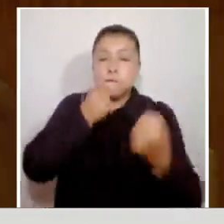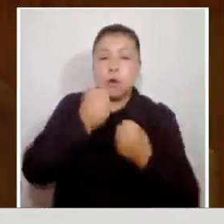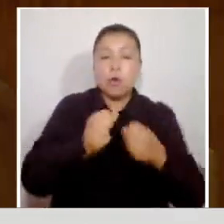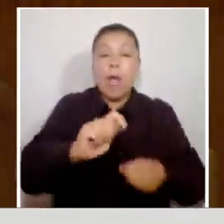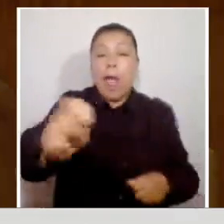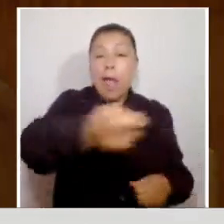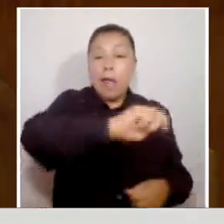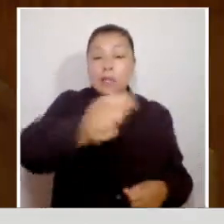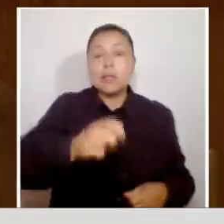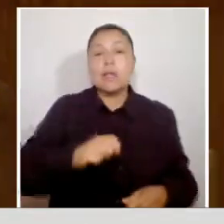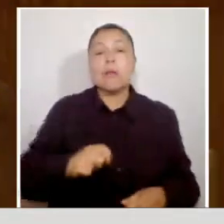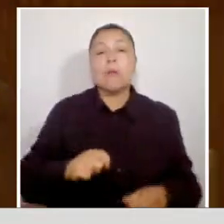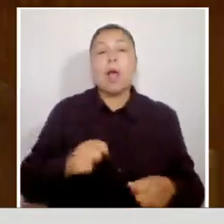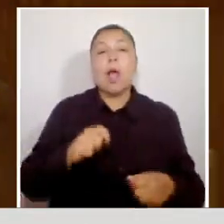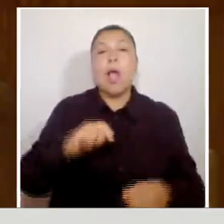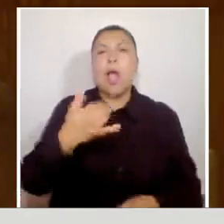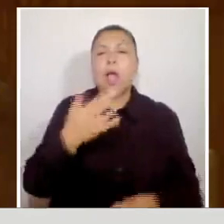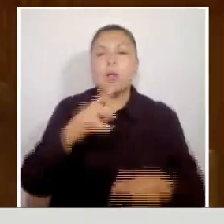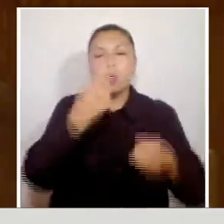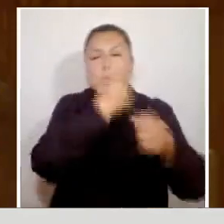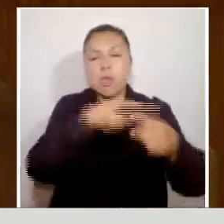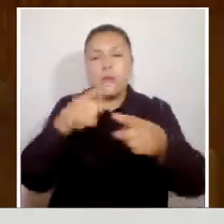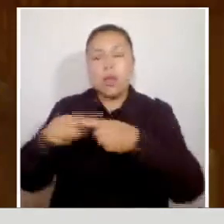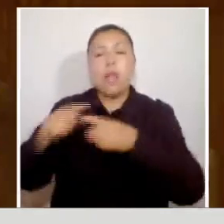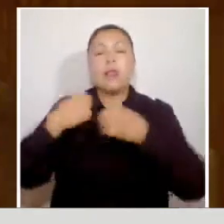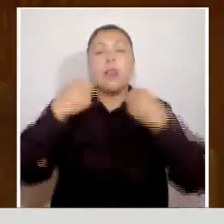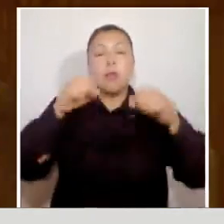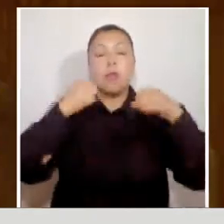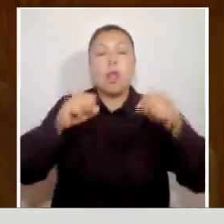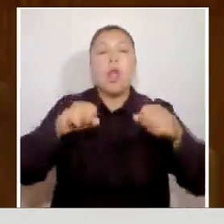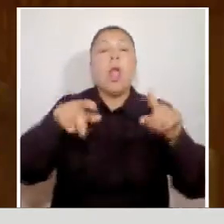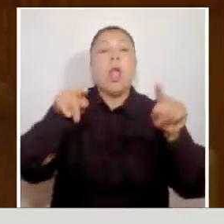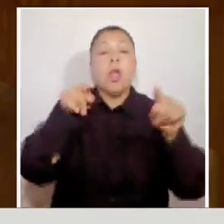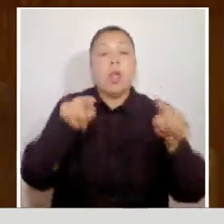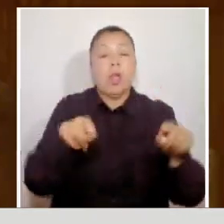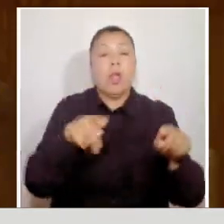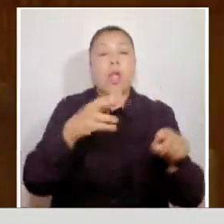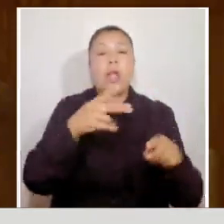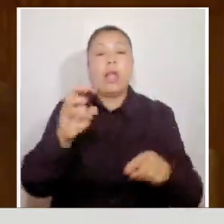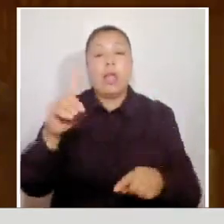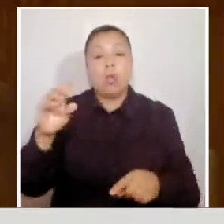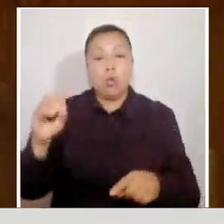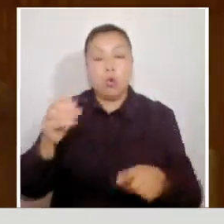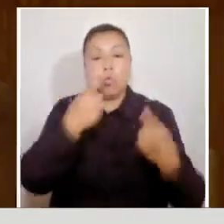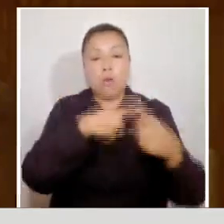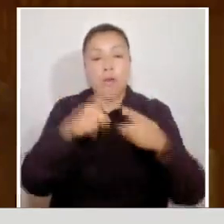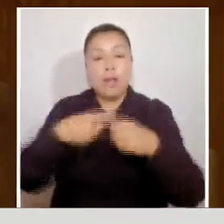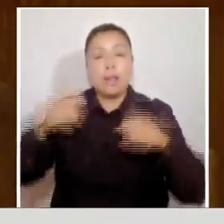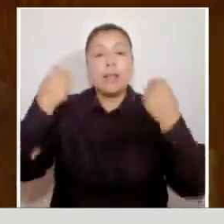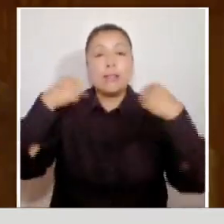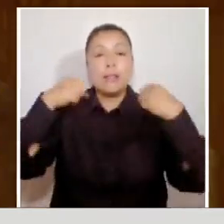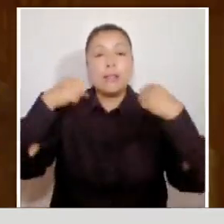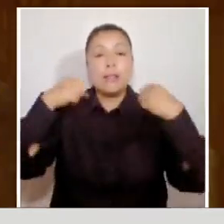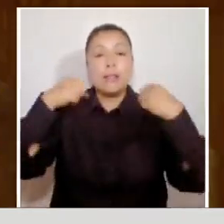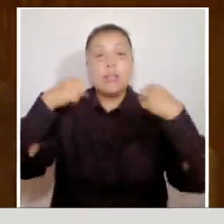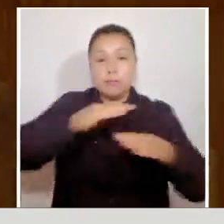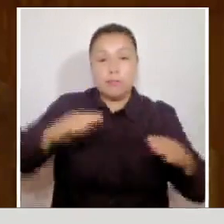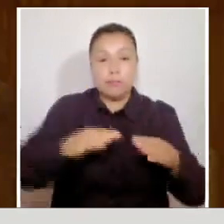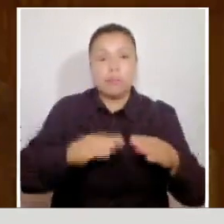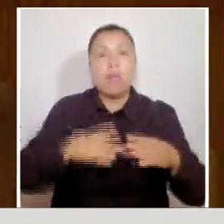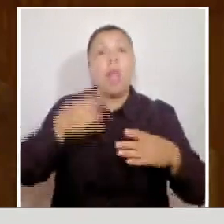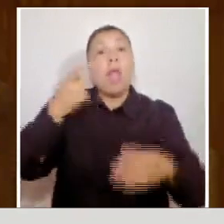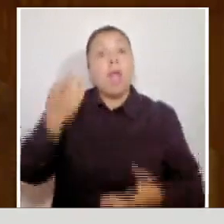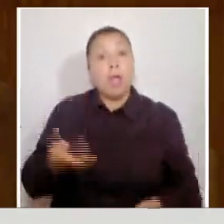yudo la lucha el karate El tondo y el Kendo Estableciendo de esta manera una discriminación